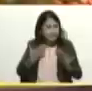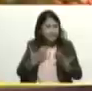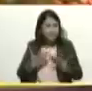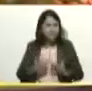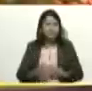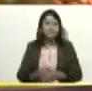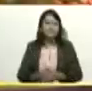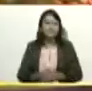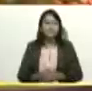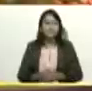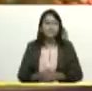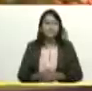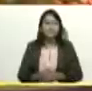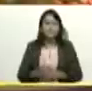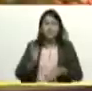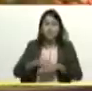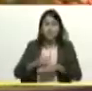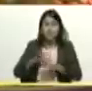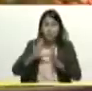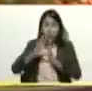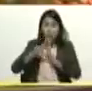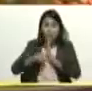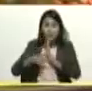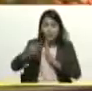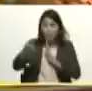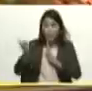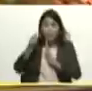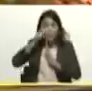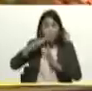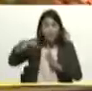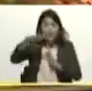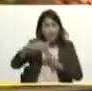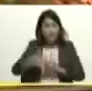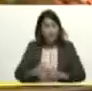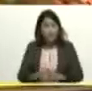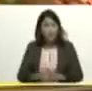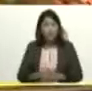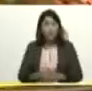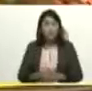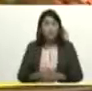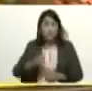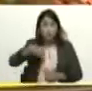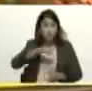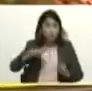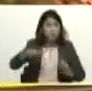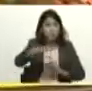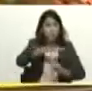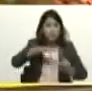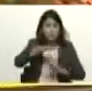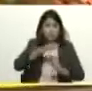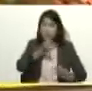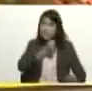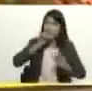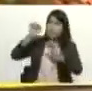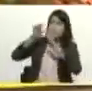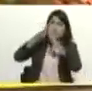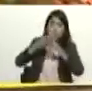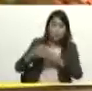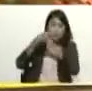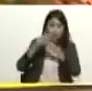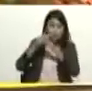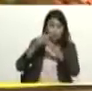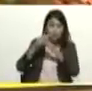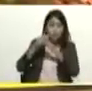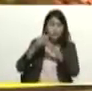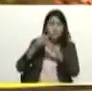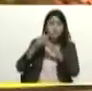la rabia, porque están robando, es al pueblo, y sobre todo en las condiciones que nos toca enfrentar al imperialismo,